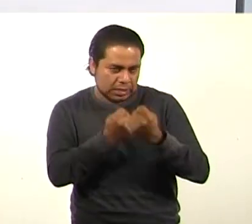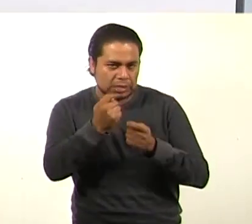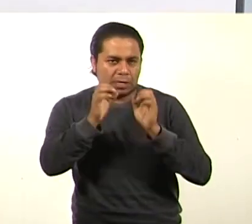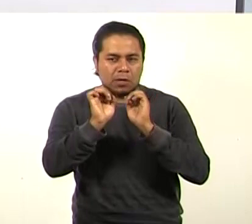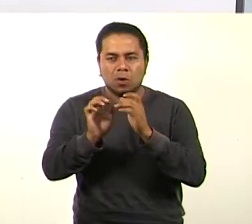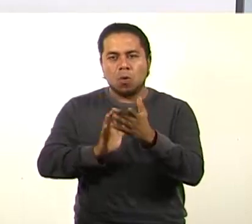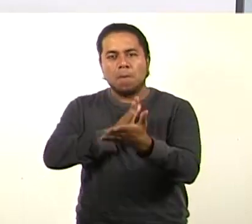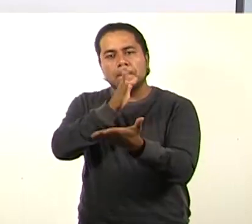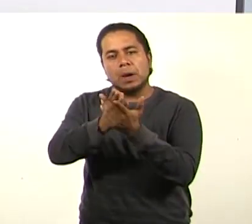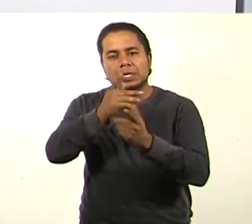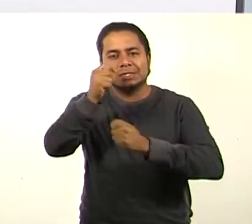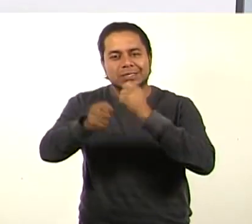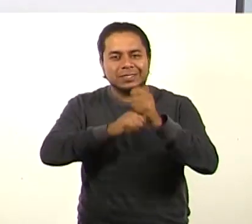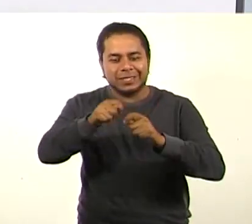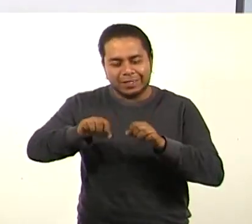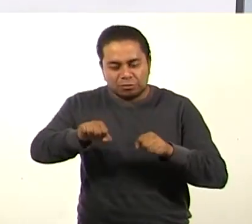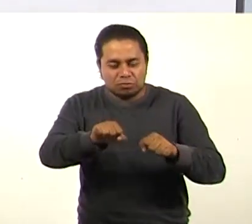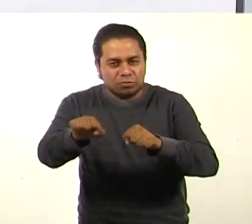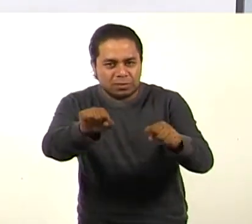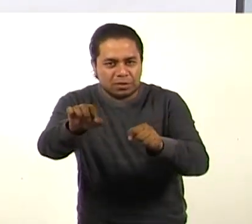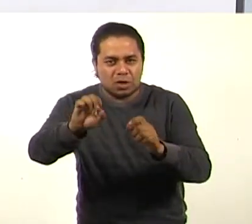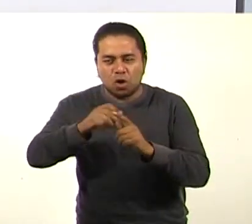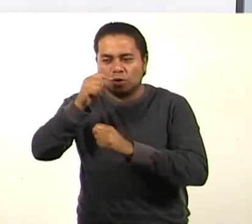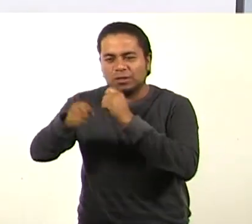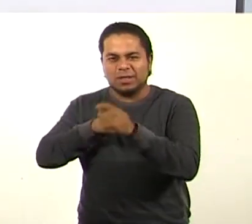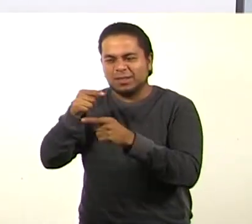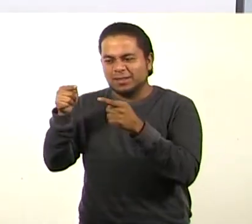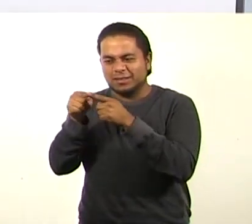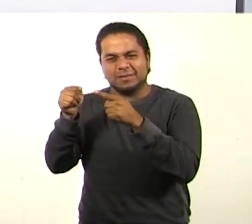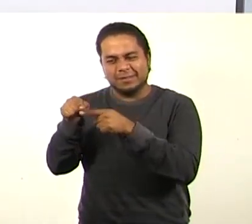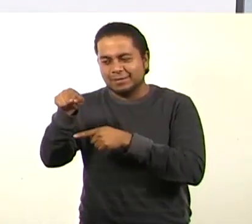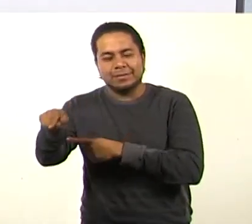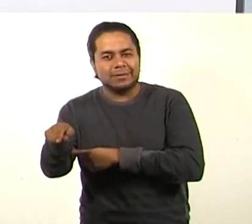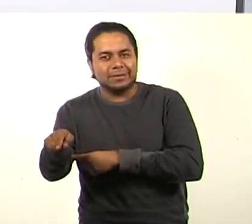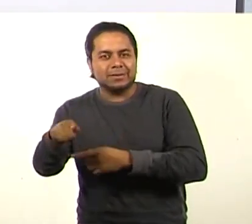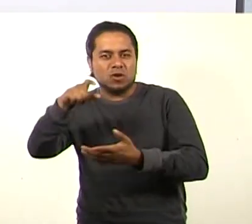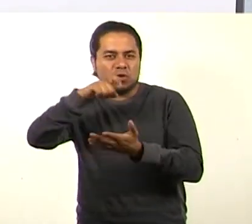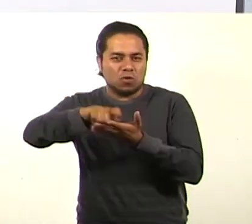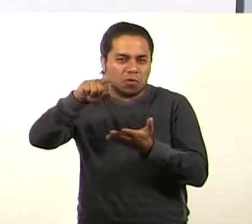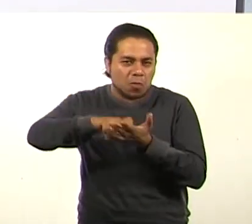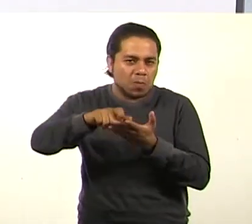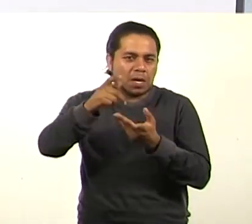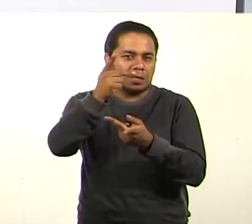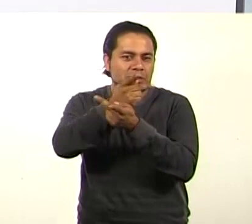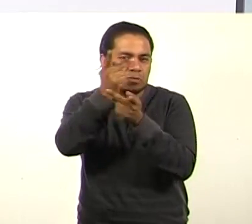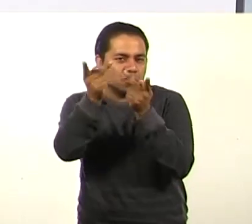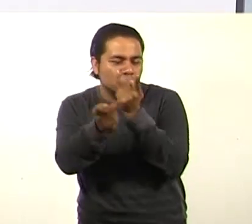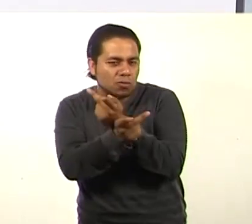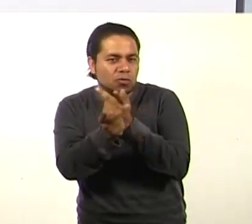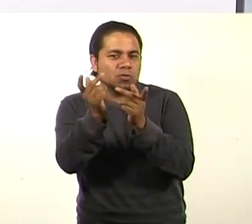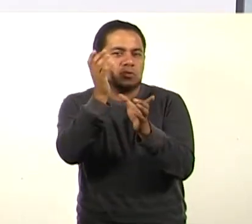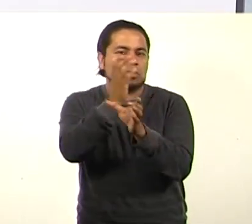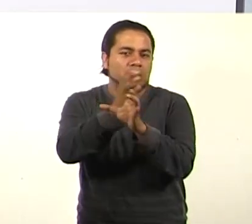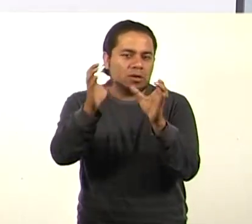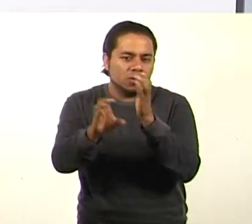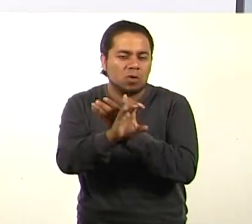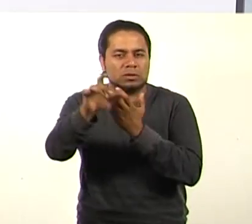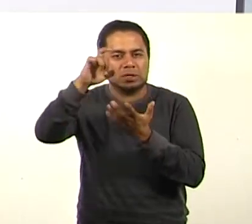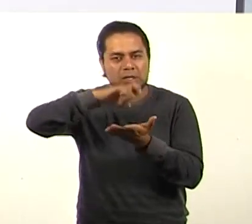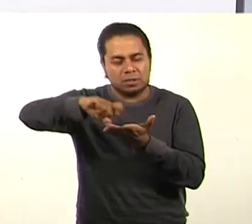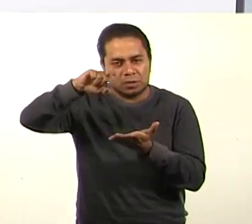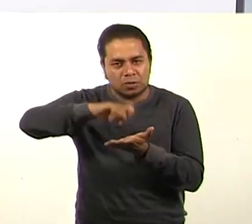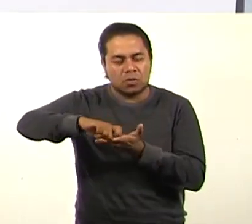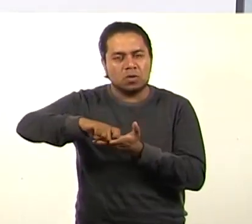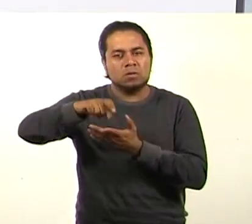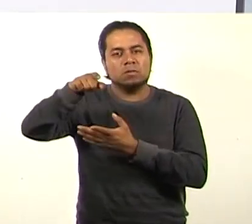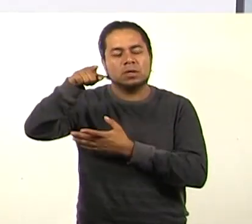al supermercado, hasta la tiendita de la esquina, cuando compren un producto o compren varios productos y tengan que